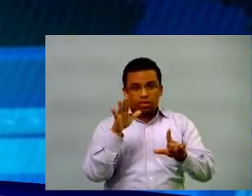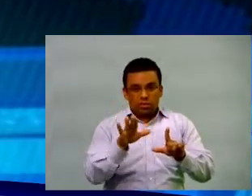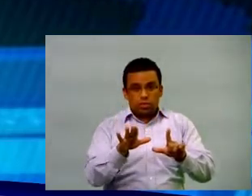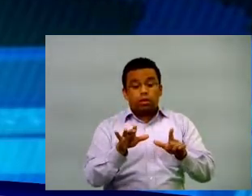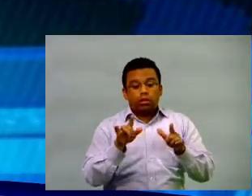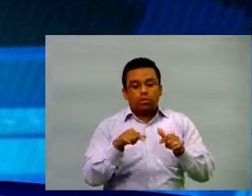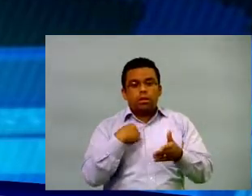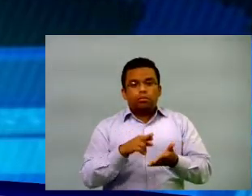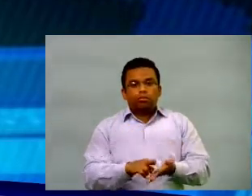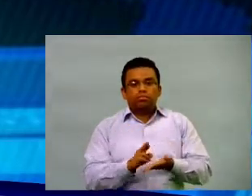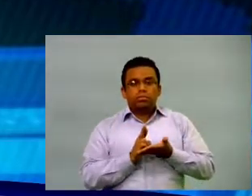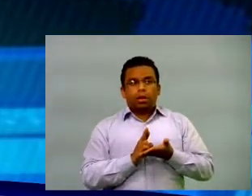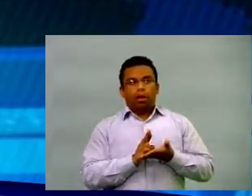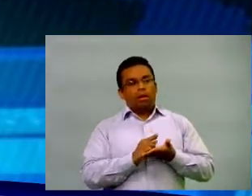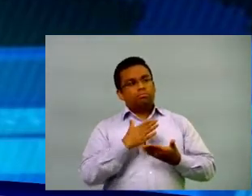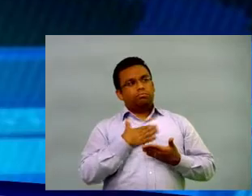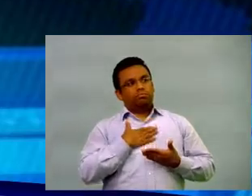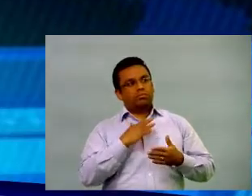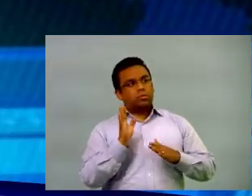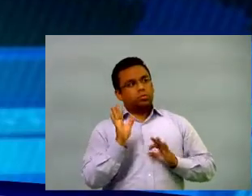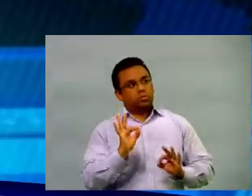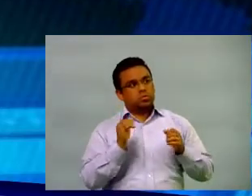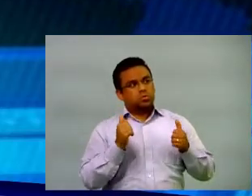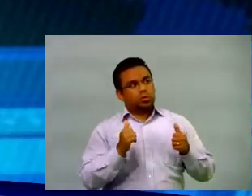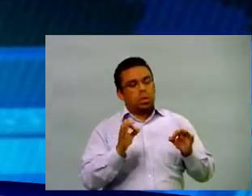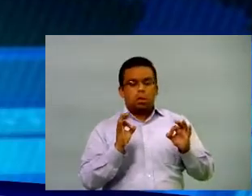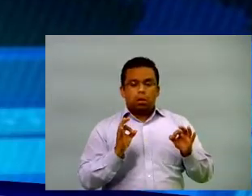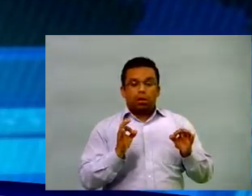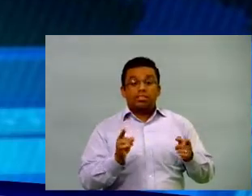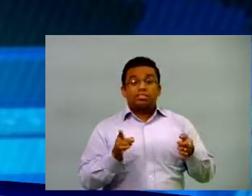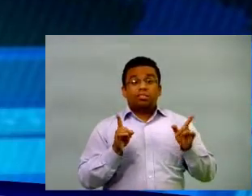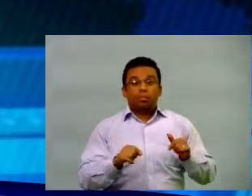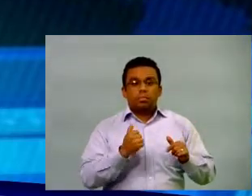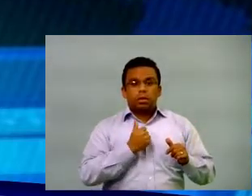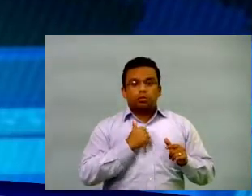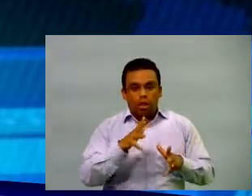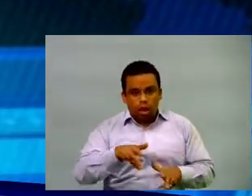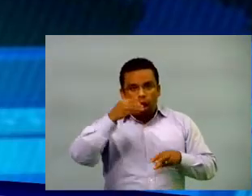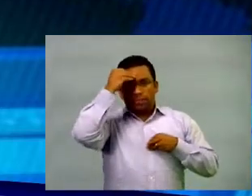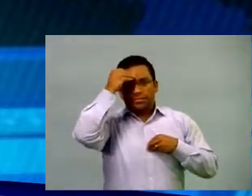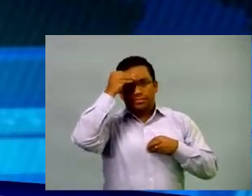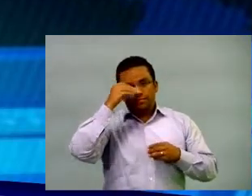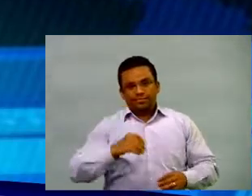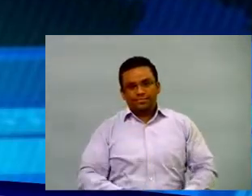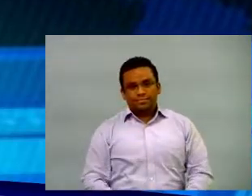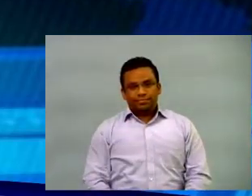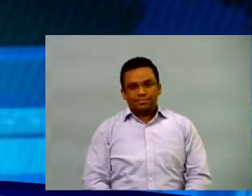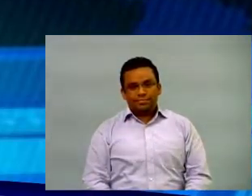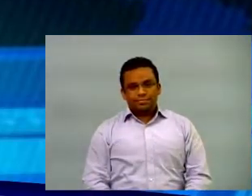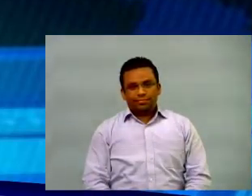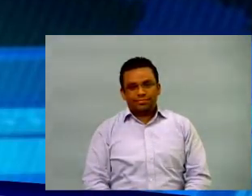diaria, sino también para ayudarnos a potenciar los procesos de aprendizaje.